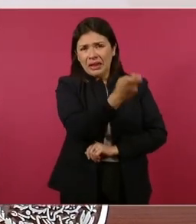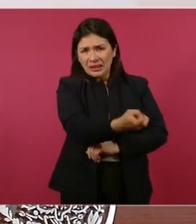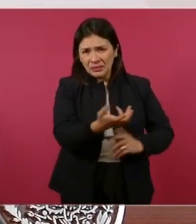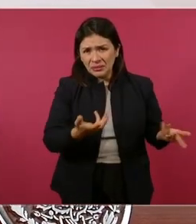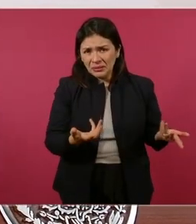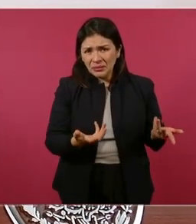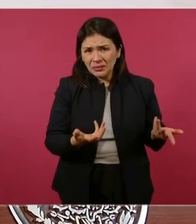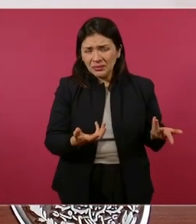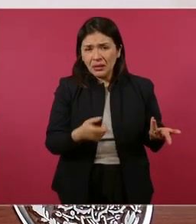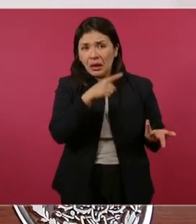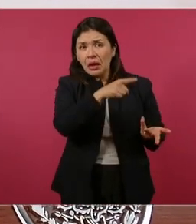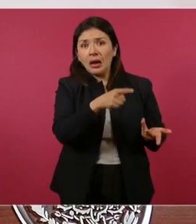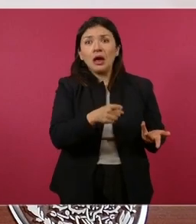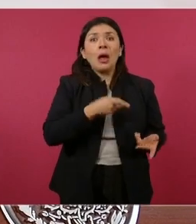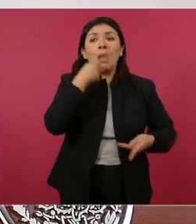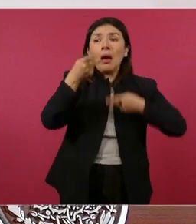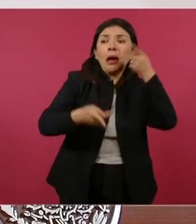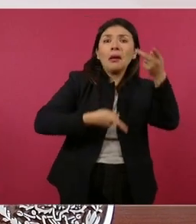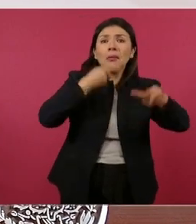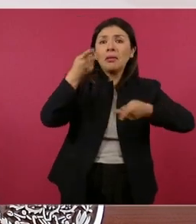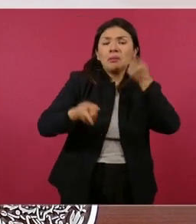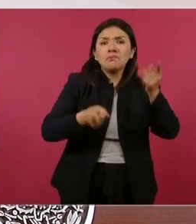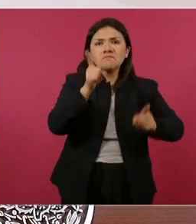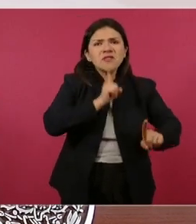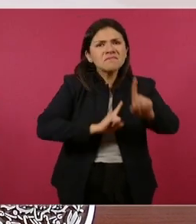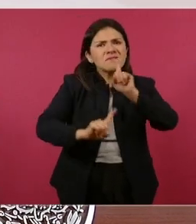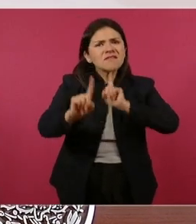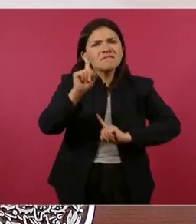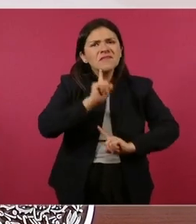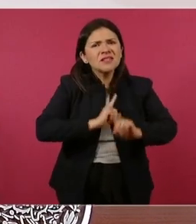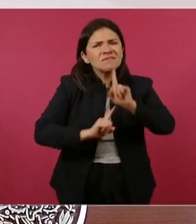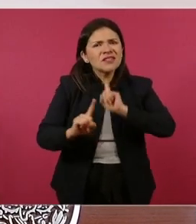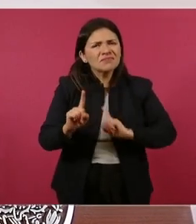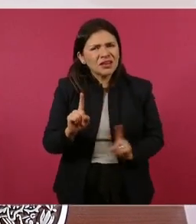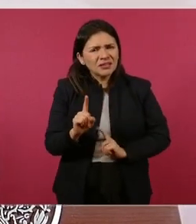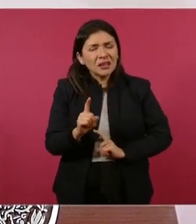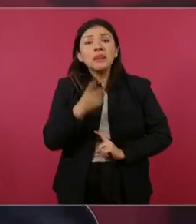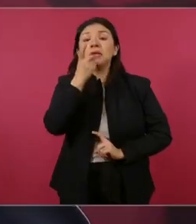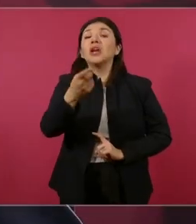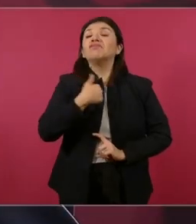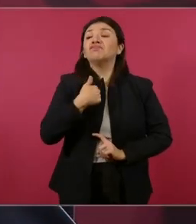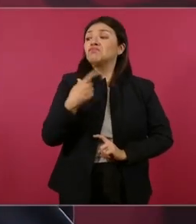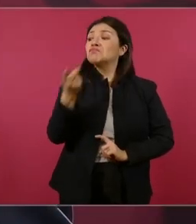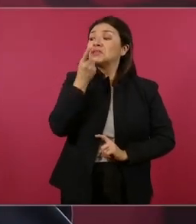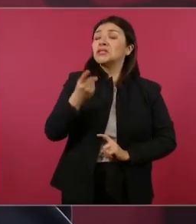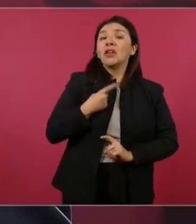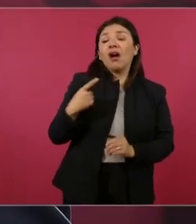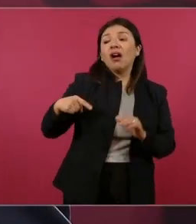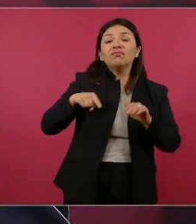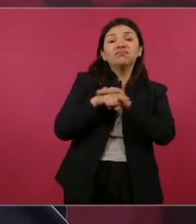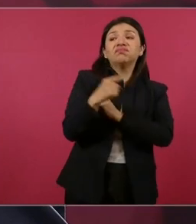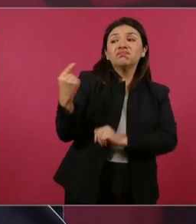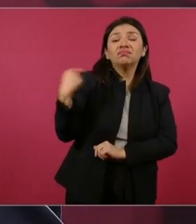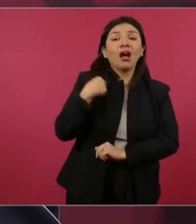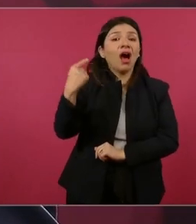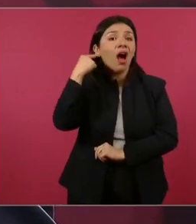el estar mintiendo, hablando de mi fuente.